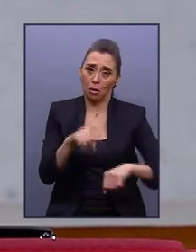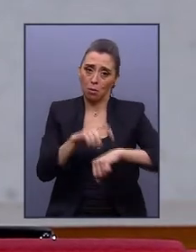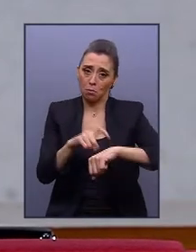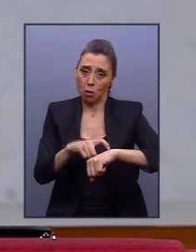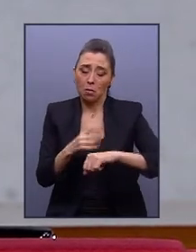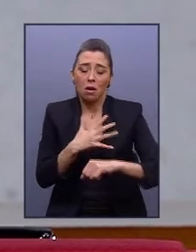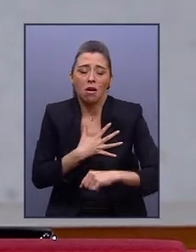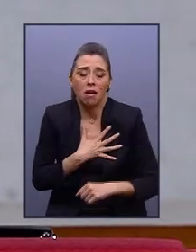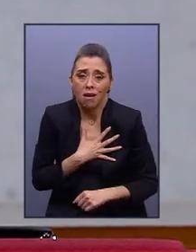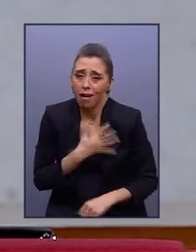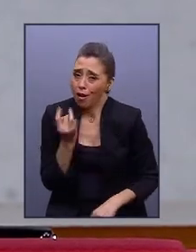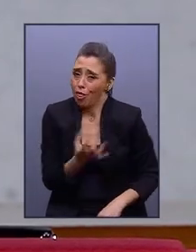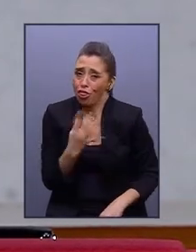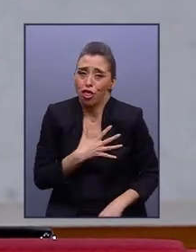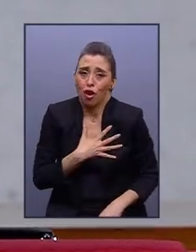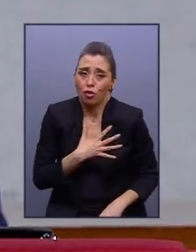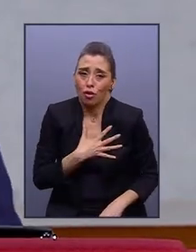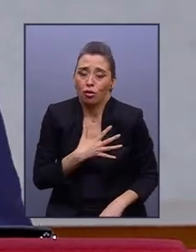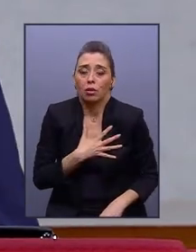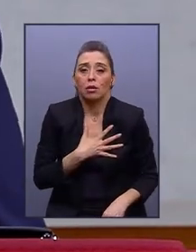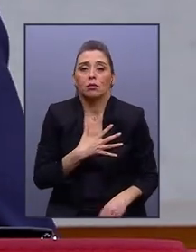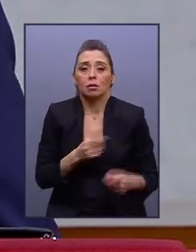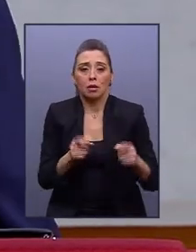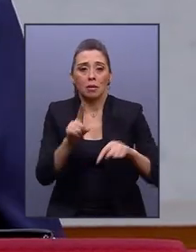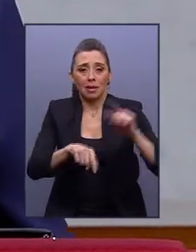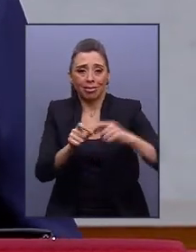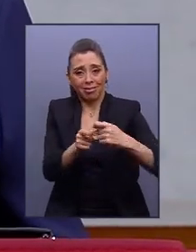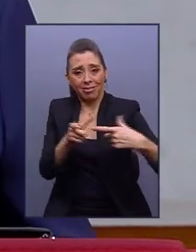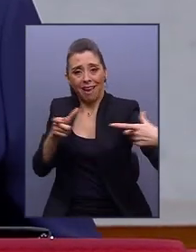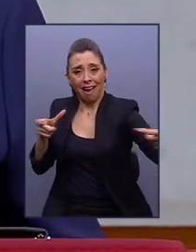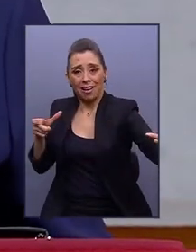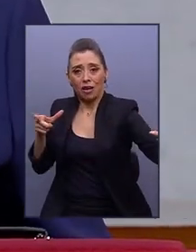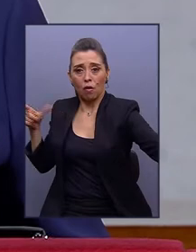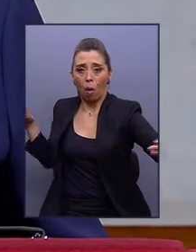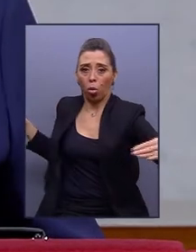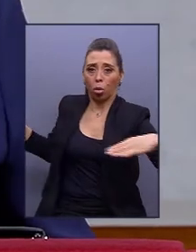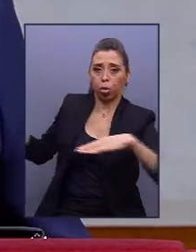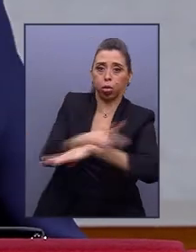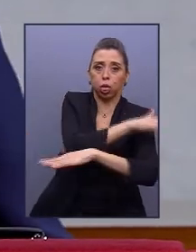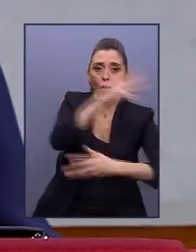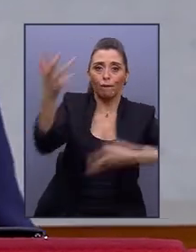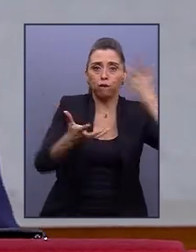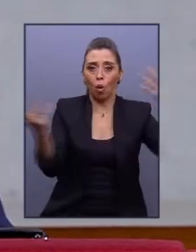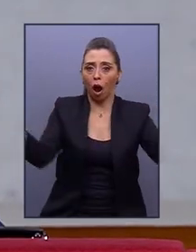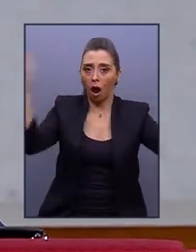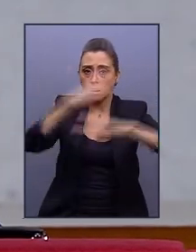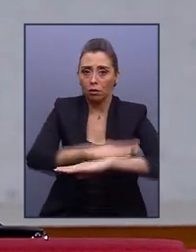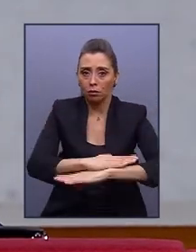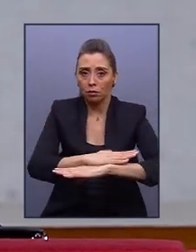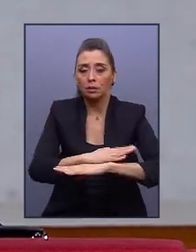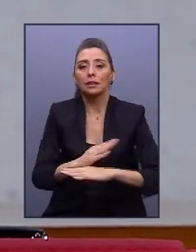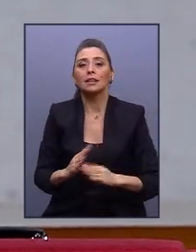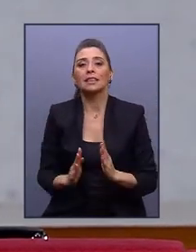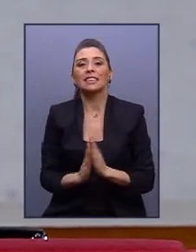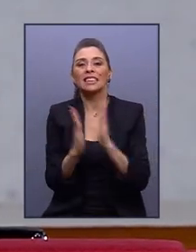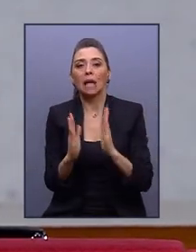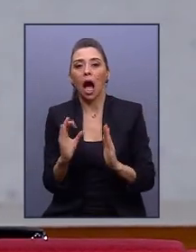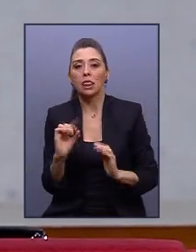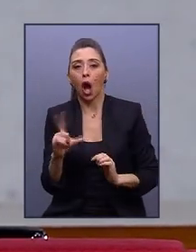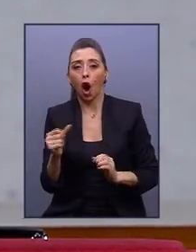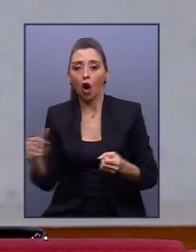de enorme dolor con la destrucción de grandes extensiones de nuestro territorio y la terrible desaparición de Santa Olga a manos de las